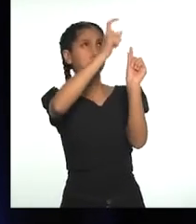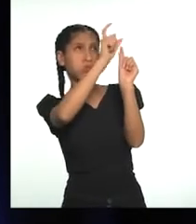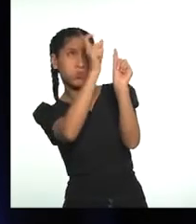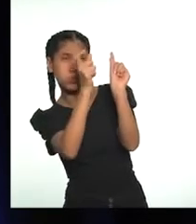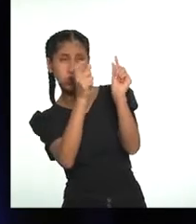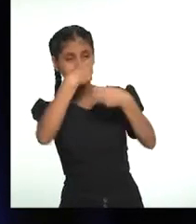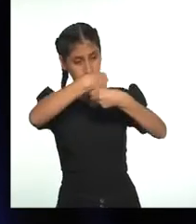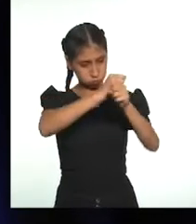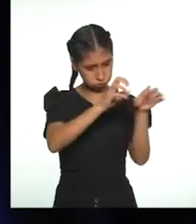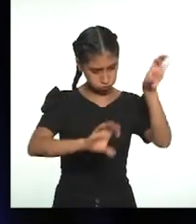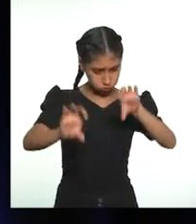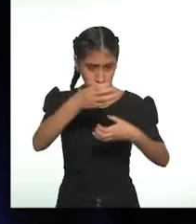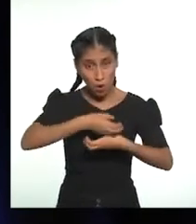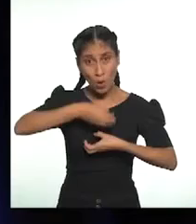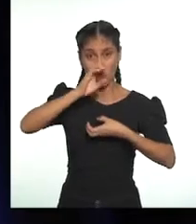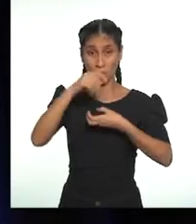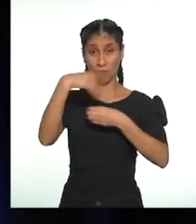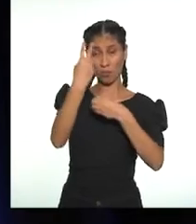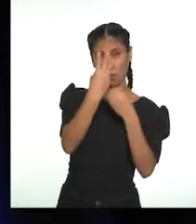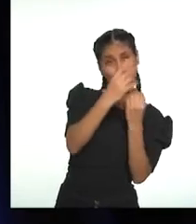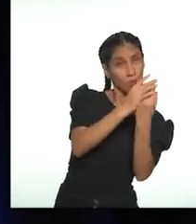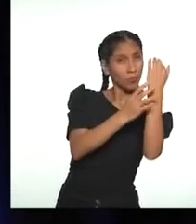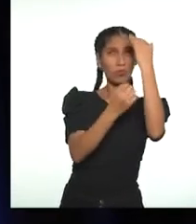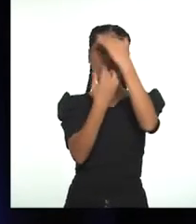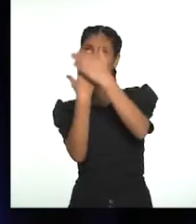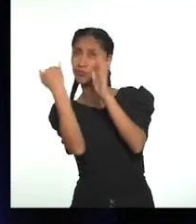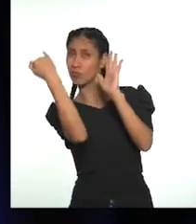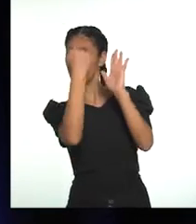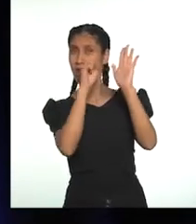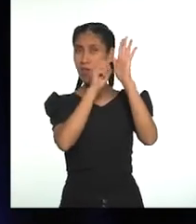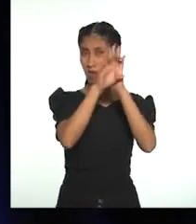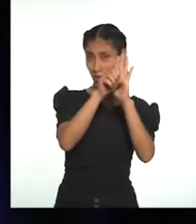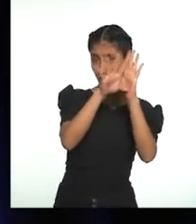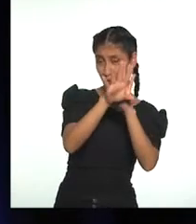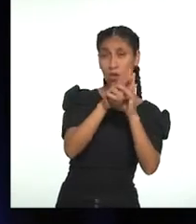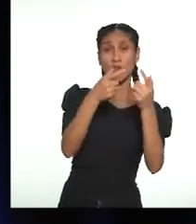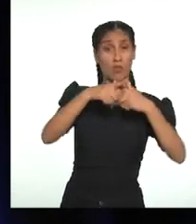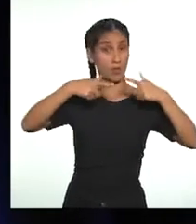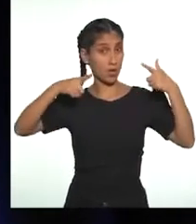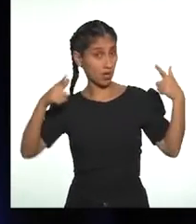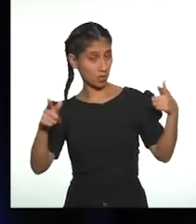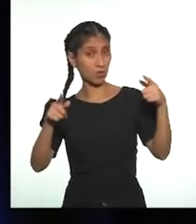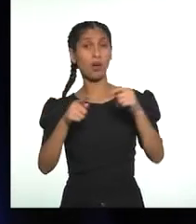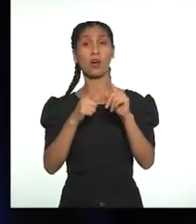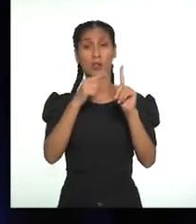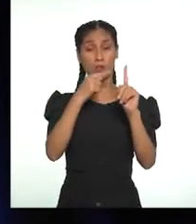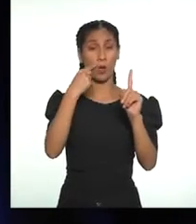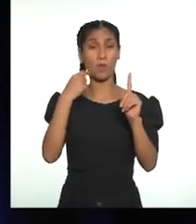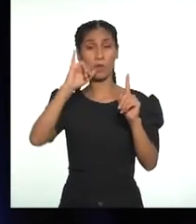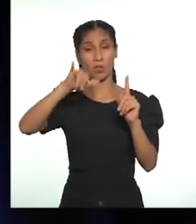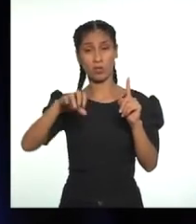las fotografías, videos y por supuesto de la literatura. Jorge Nájar es uno de